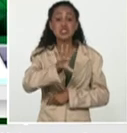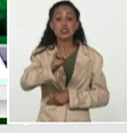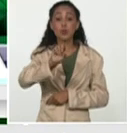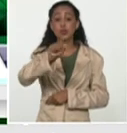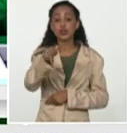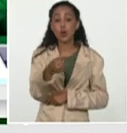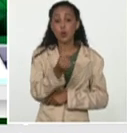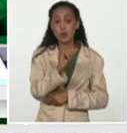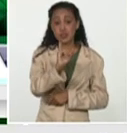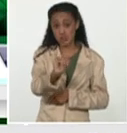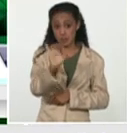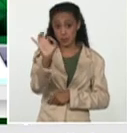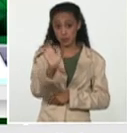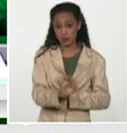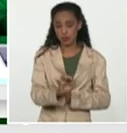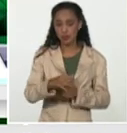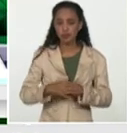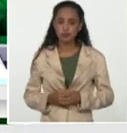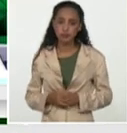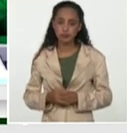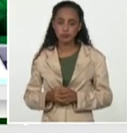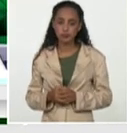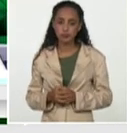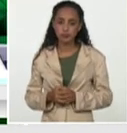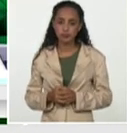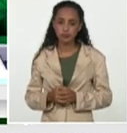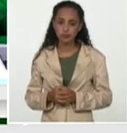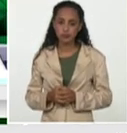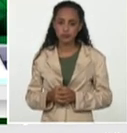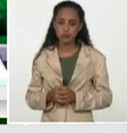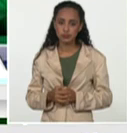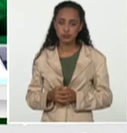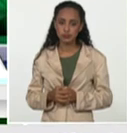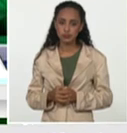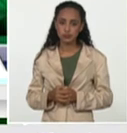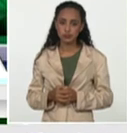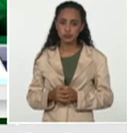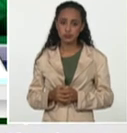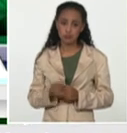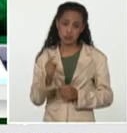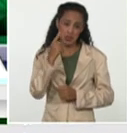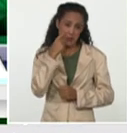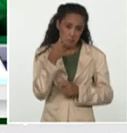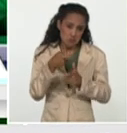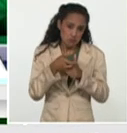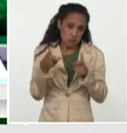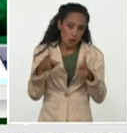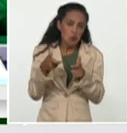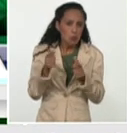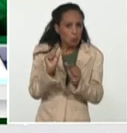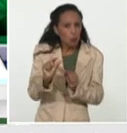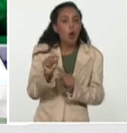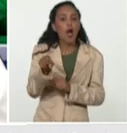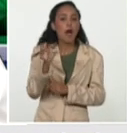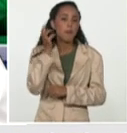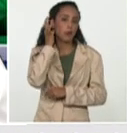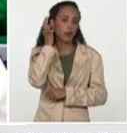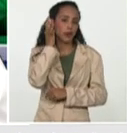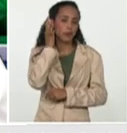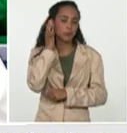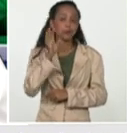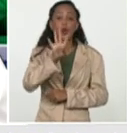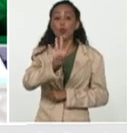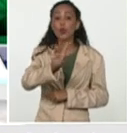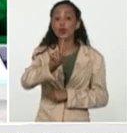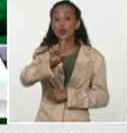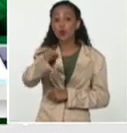50,6%, un discreto predominio sobre el femenino. El